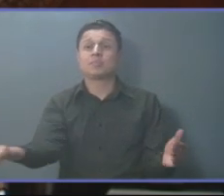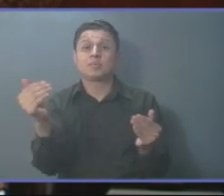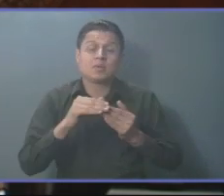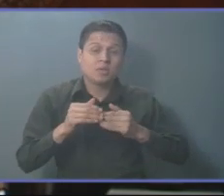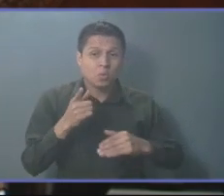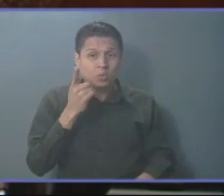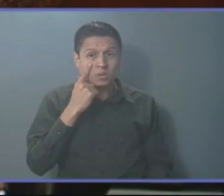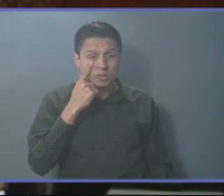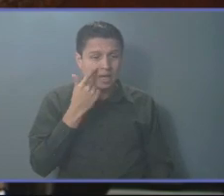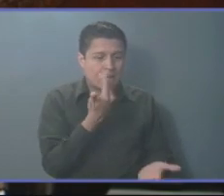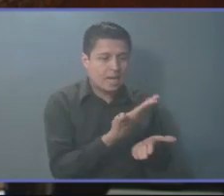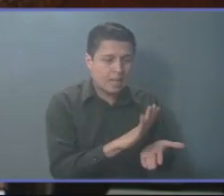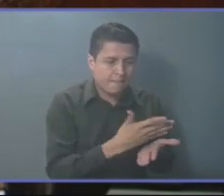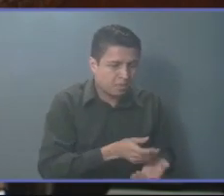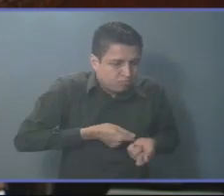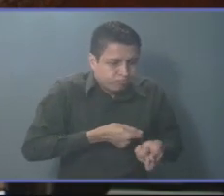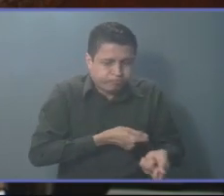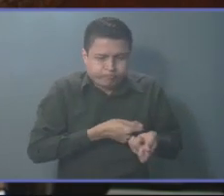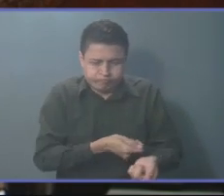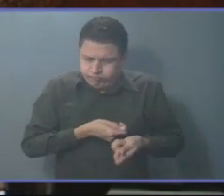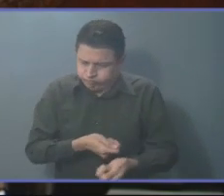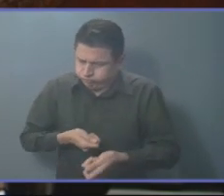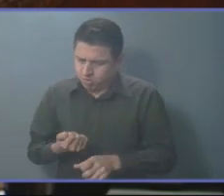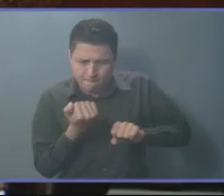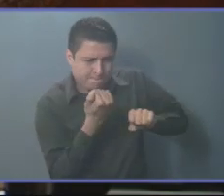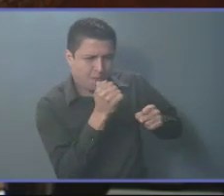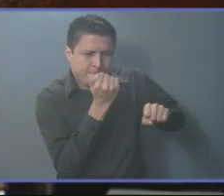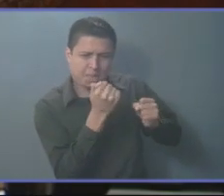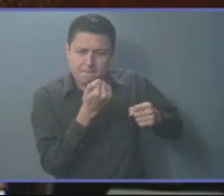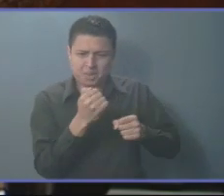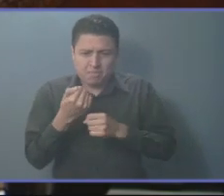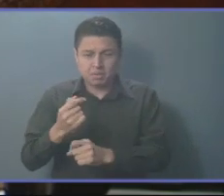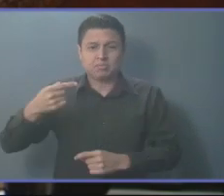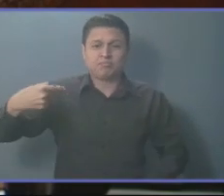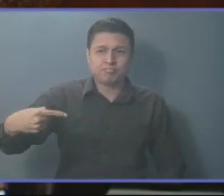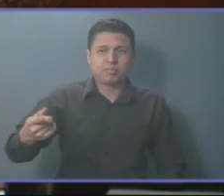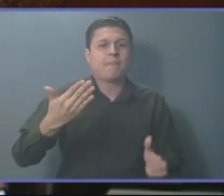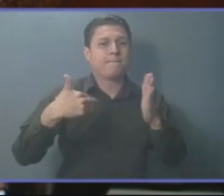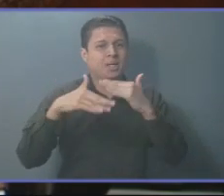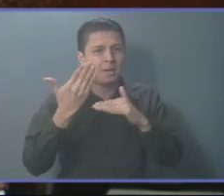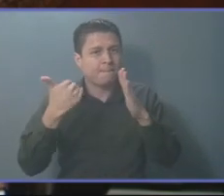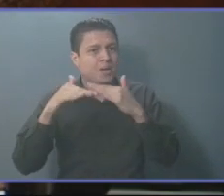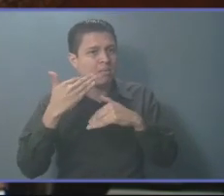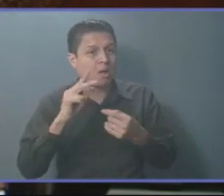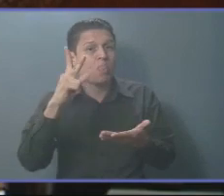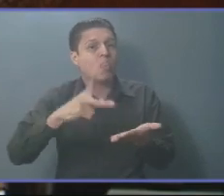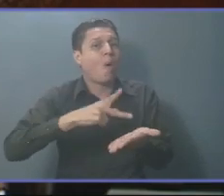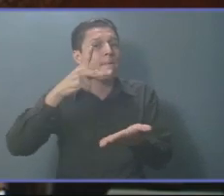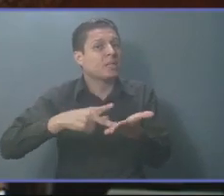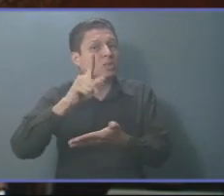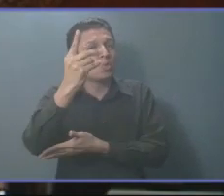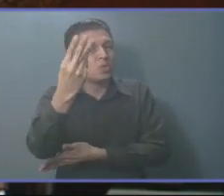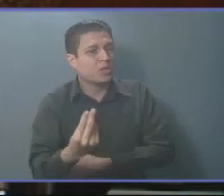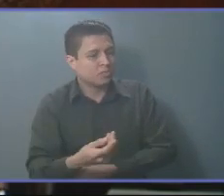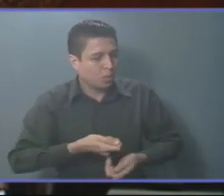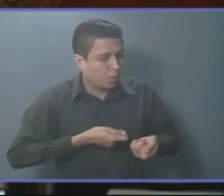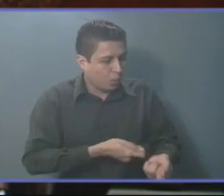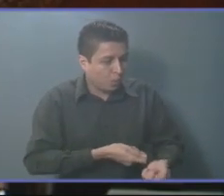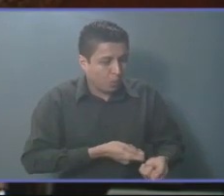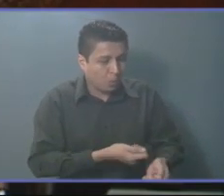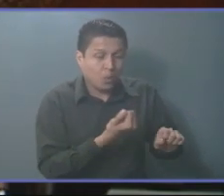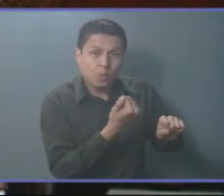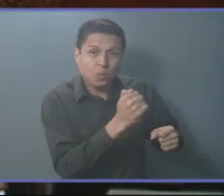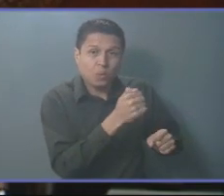Intensificar el orden, aseo y limpieza de los lugares de trabajo, promover una cultura de limpieza al menos 2 veces al día de las superficies